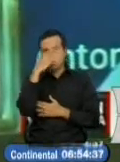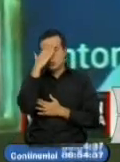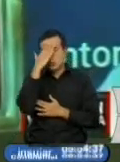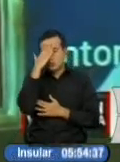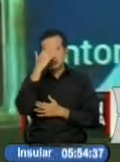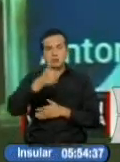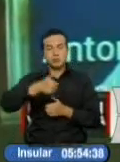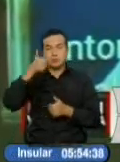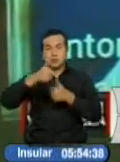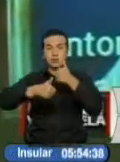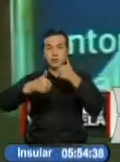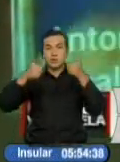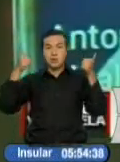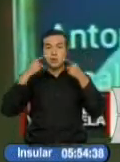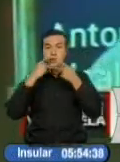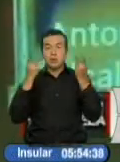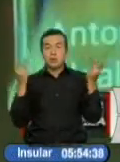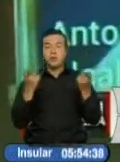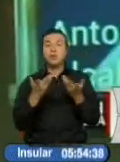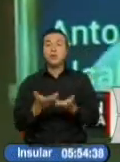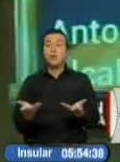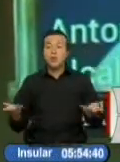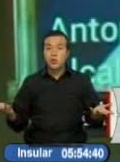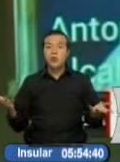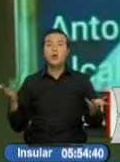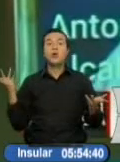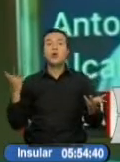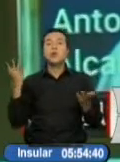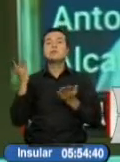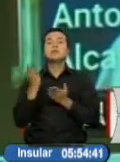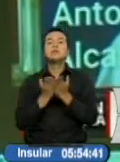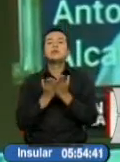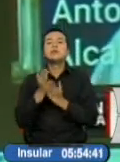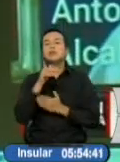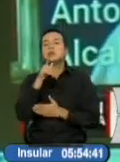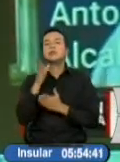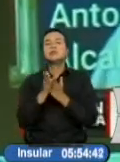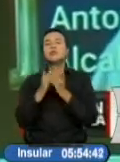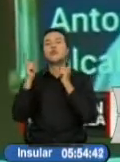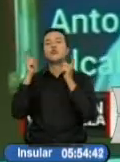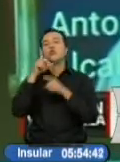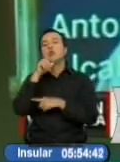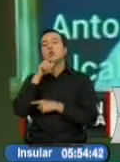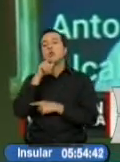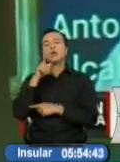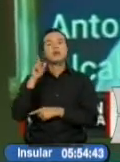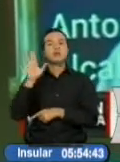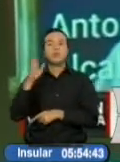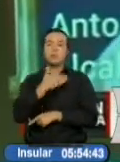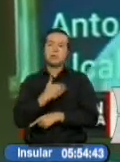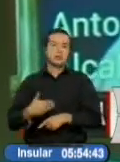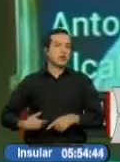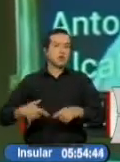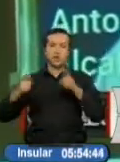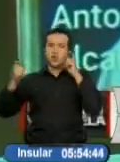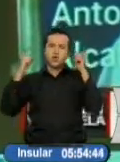los poderes públicos se han convertido en aparatos al servicio de un régimen